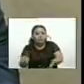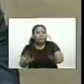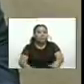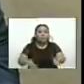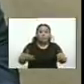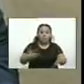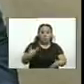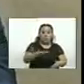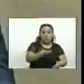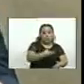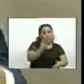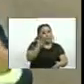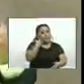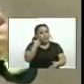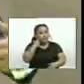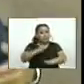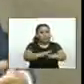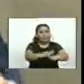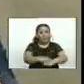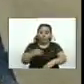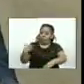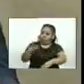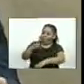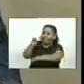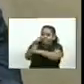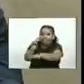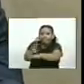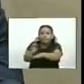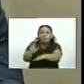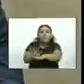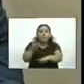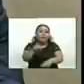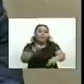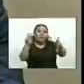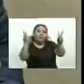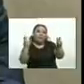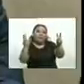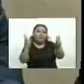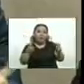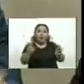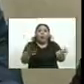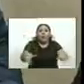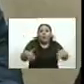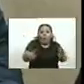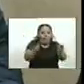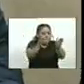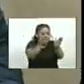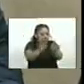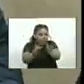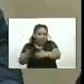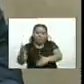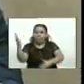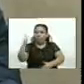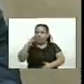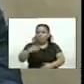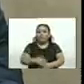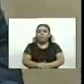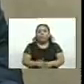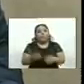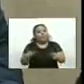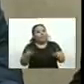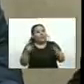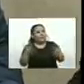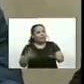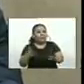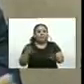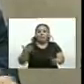como Fondo Ambiental nos encargamos de dar la asesoría pertinente en el tema de la segregación de dichos materiales, pero esto ya